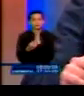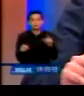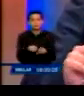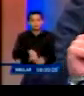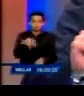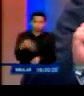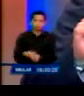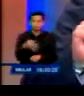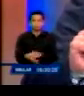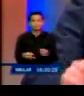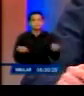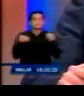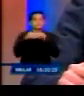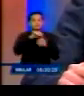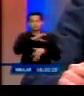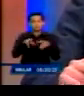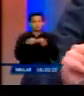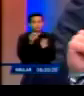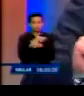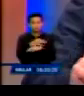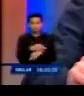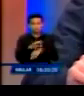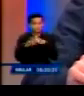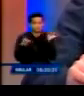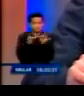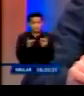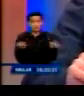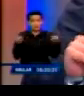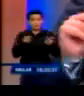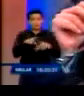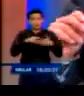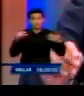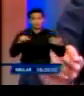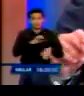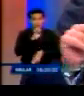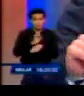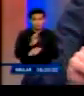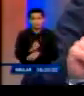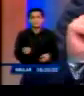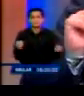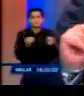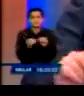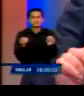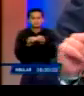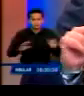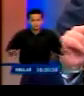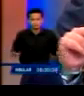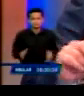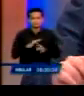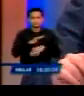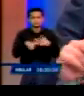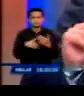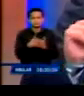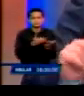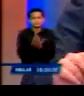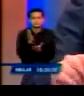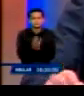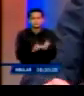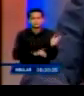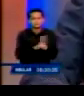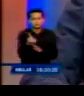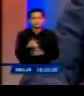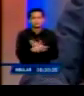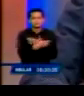sistema garantizado, es un sistema que viene funcionando bien y que el sistema financiero nacional sigue impulsando el correcto desarrollo